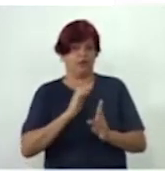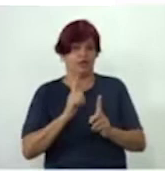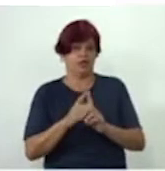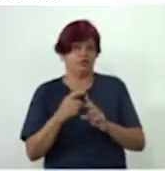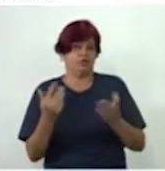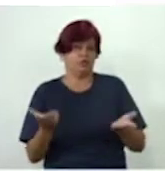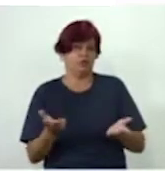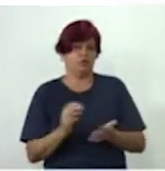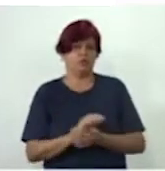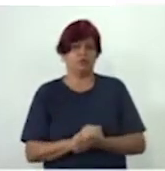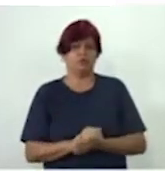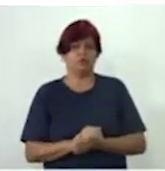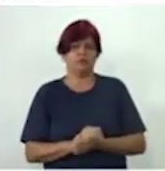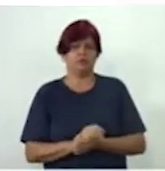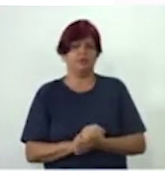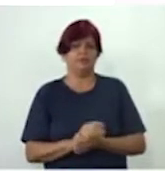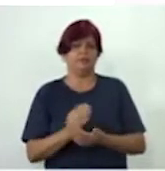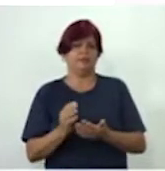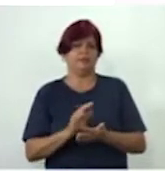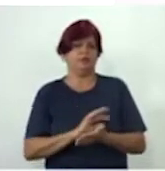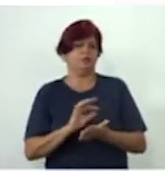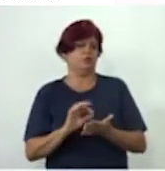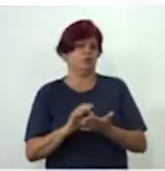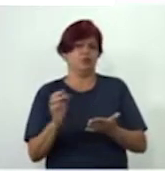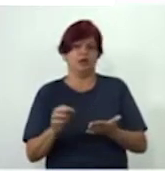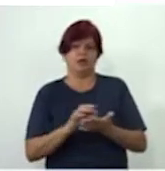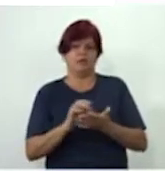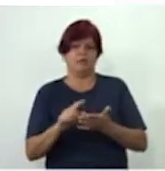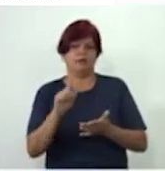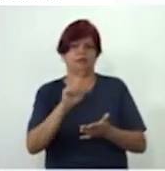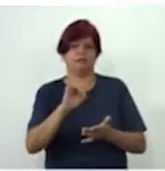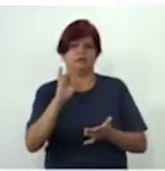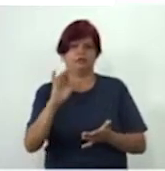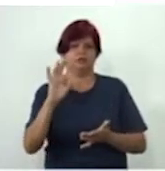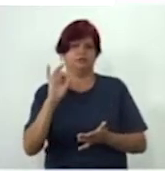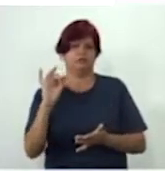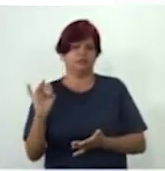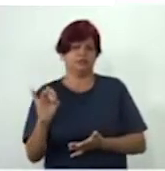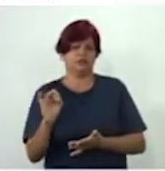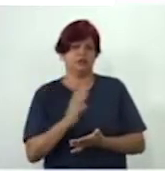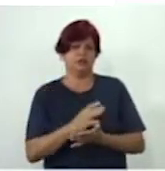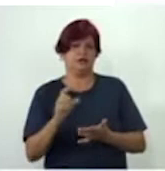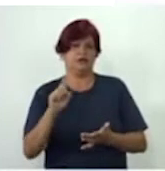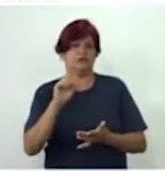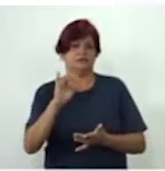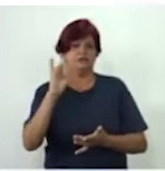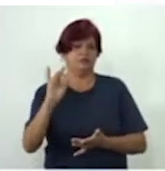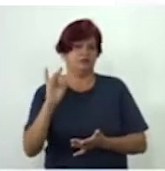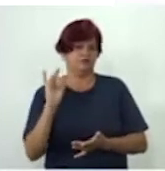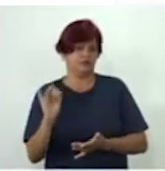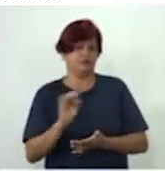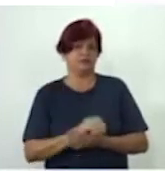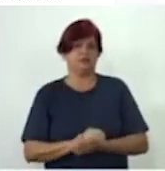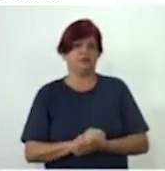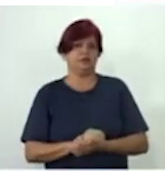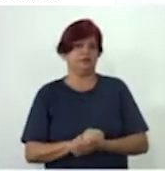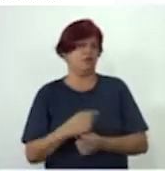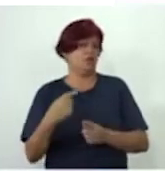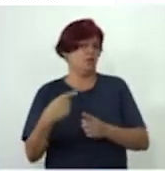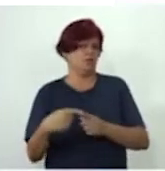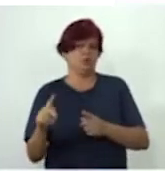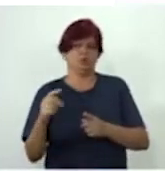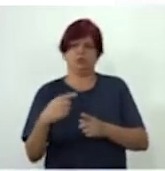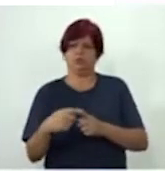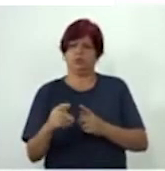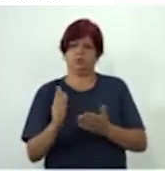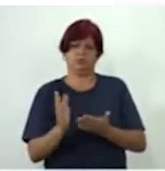en la página 167 a 177. Tenemos también el texto de didáctica